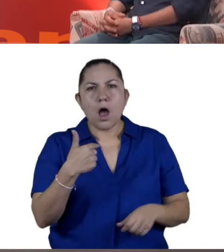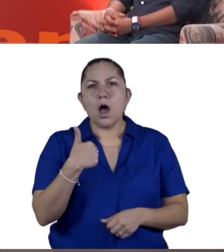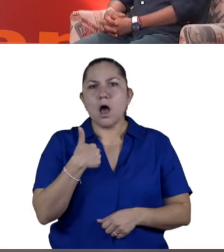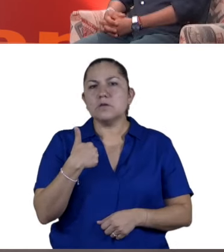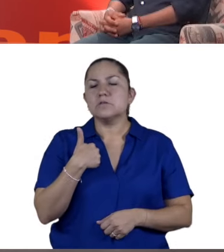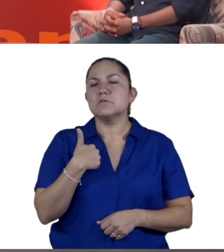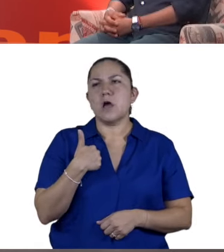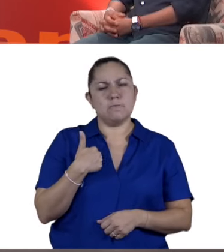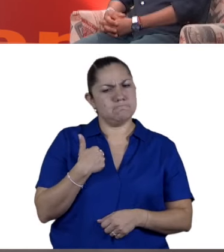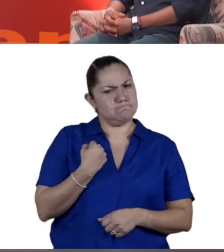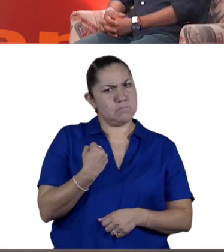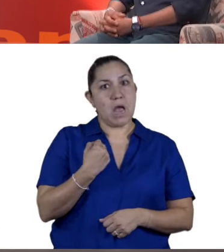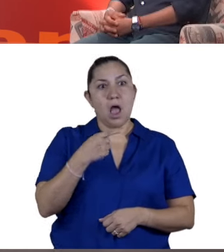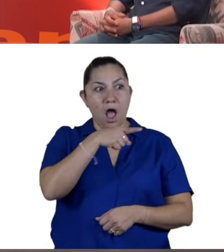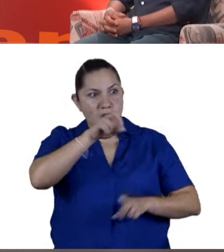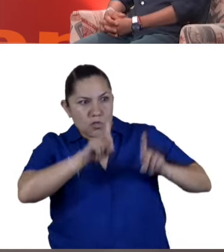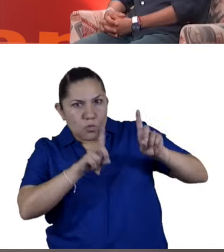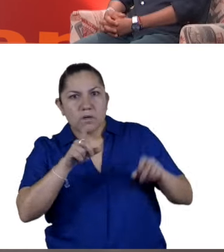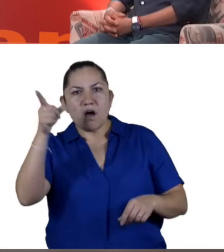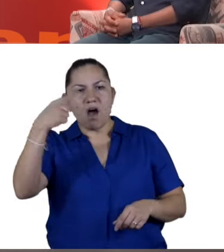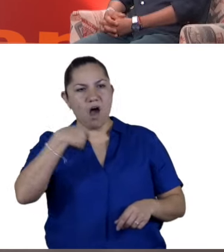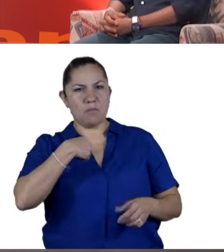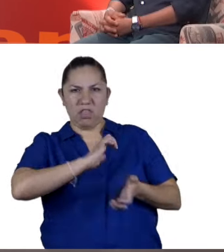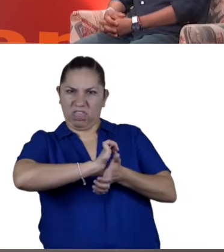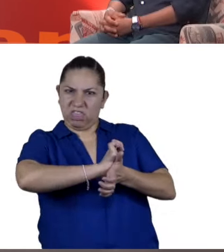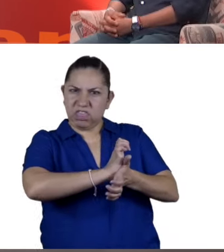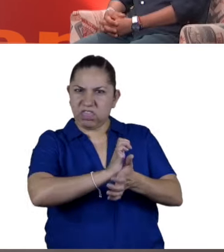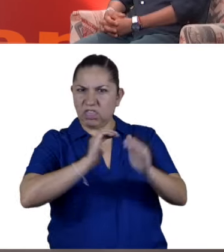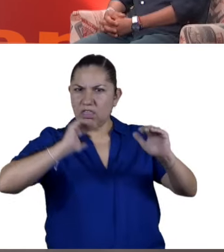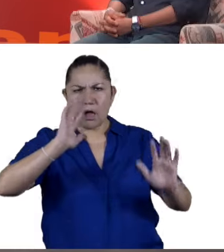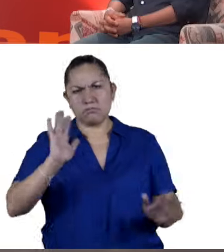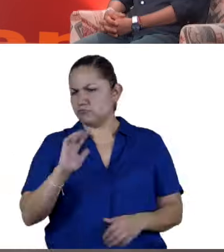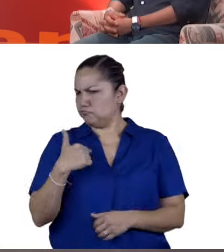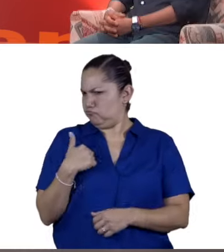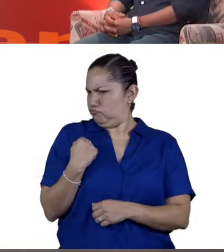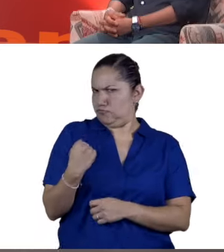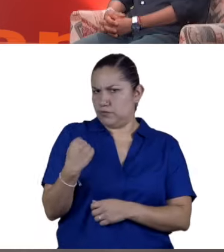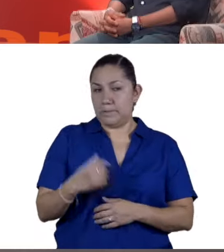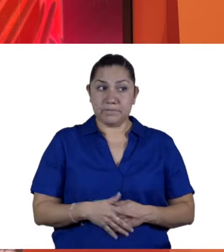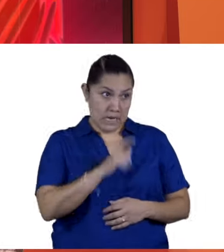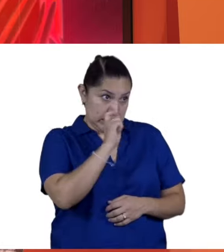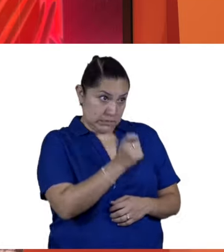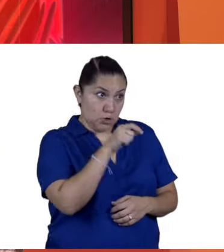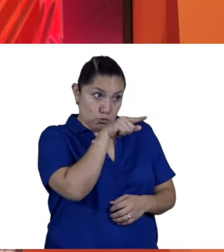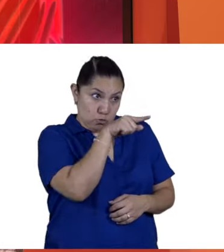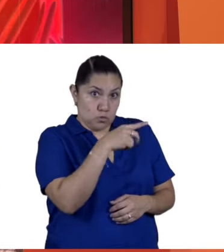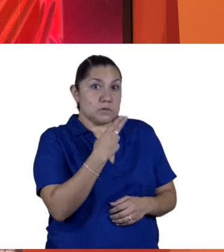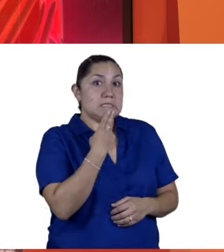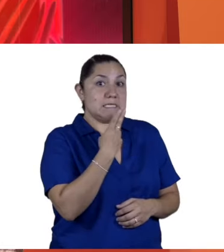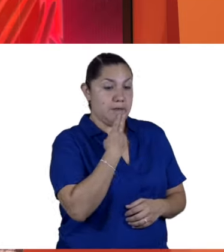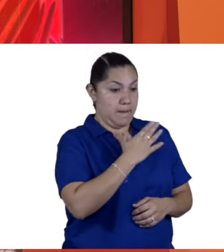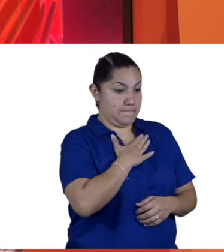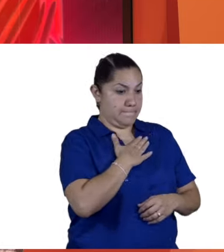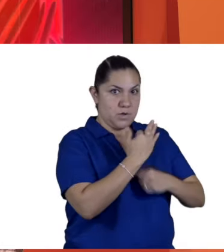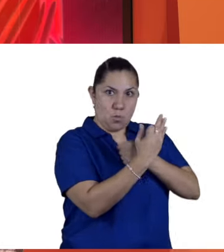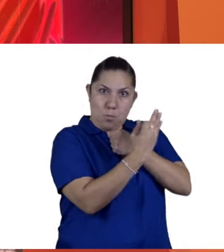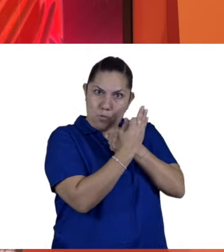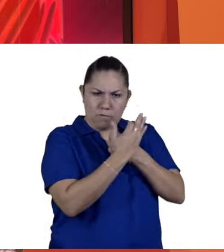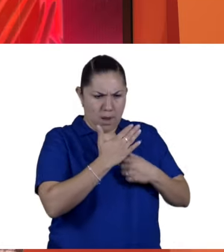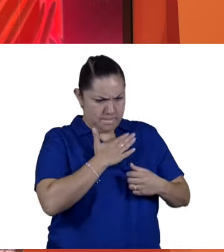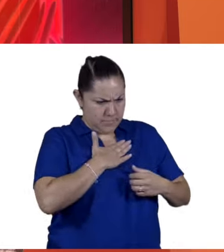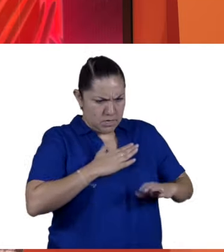para poderte bajar, ¿no? Tristemente, pero esa ha sido mi herramienta. O sea, tu herramienta es yo soy esto